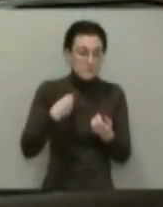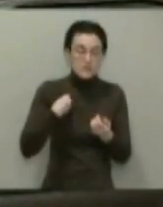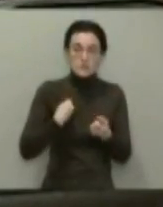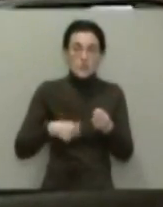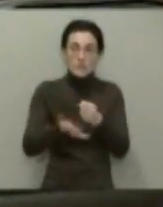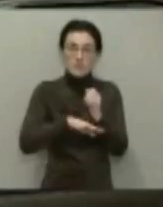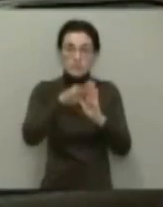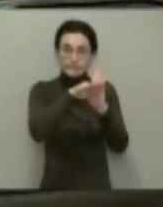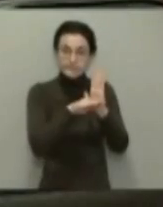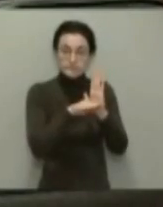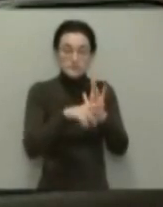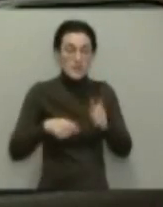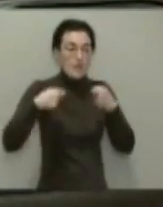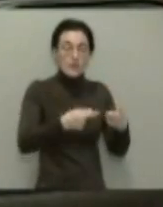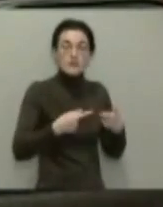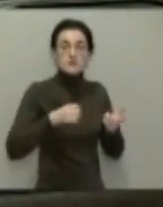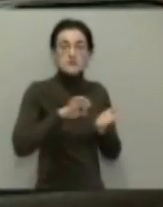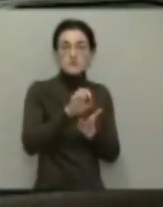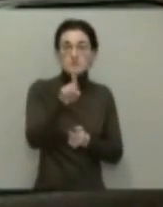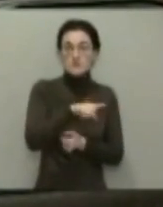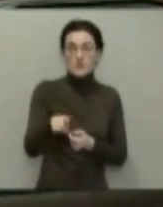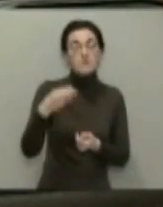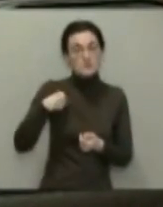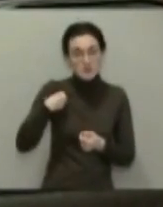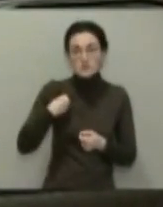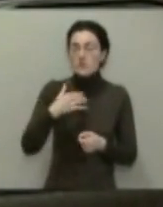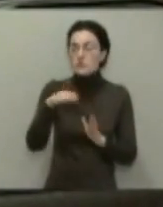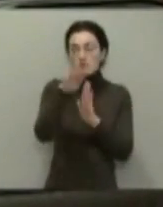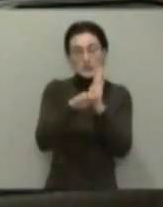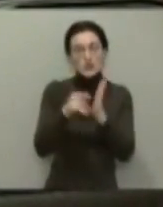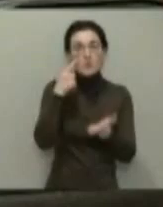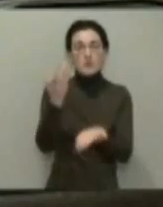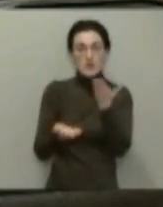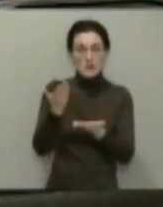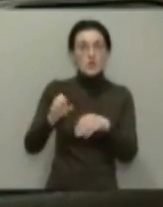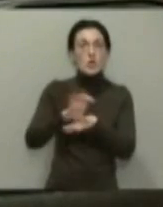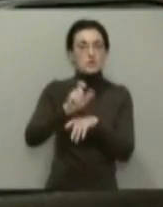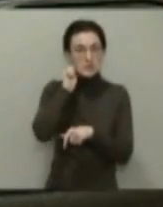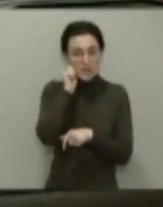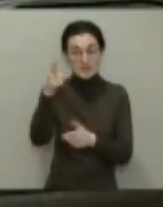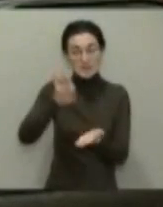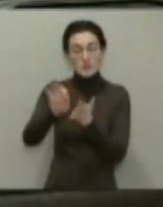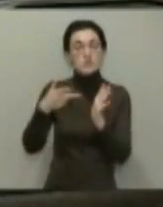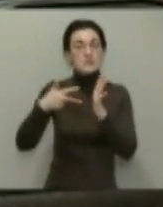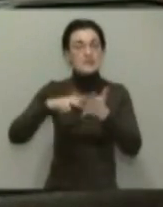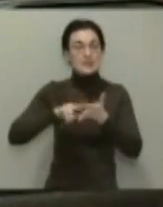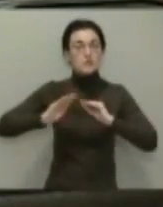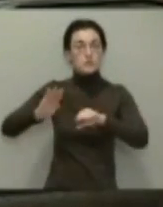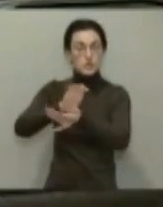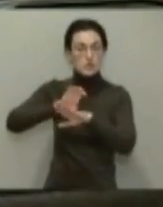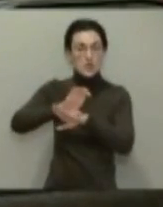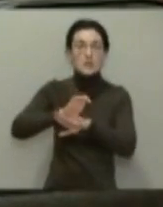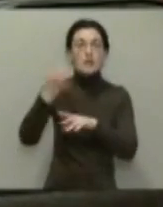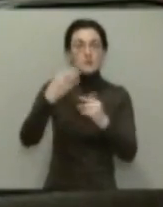la subvención. Eso es un criterio valorativo, consejera. Es un criterio valorativo que a los servicios técnicos de su consejería